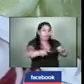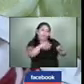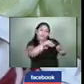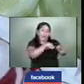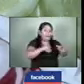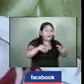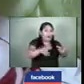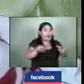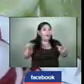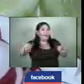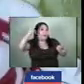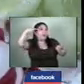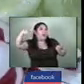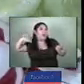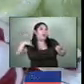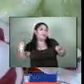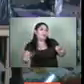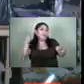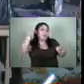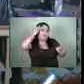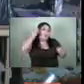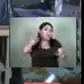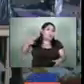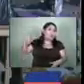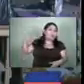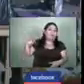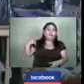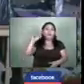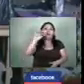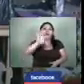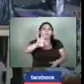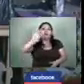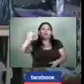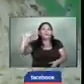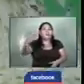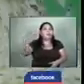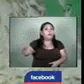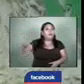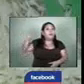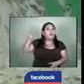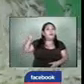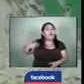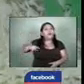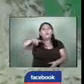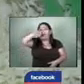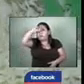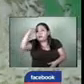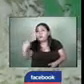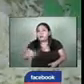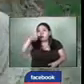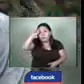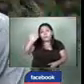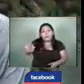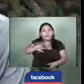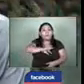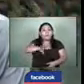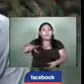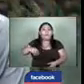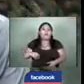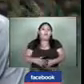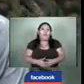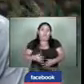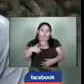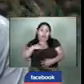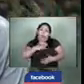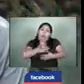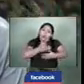yuca que la niñatita prepara desde hace 54 años para sacar adelante a su familia. Con lo poco que